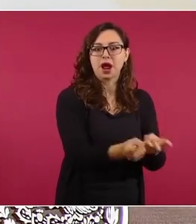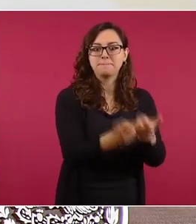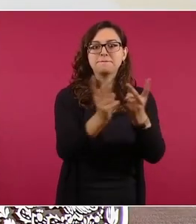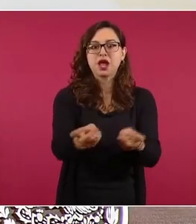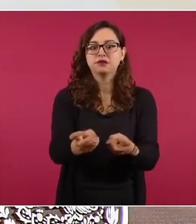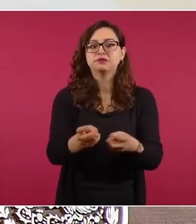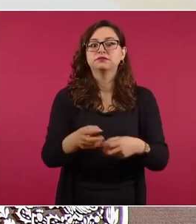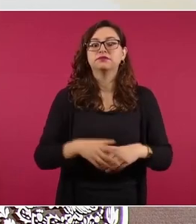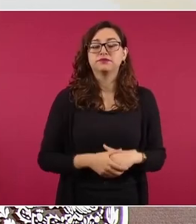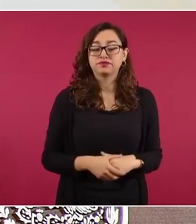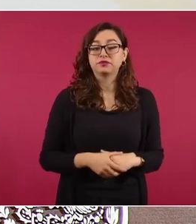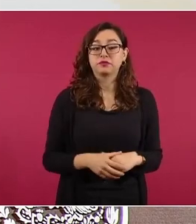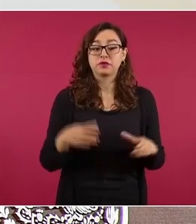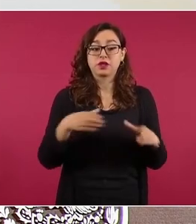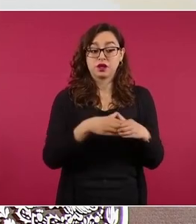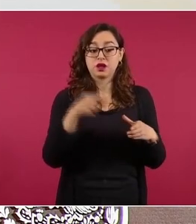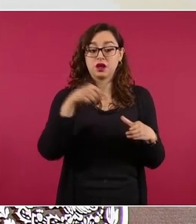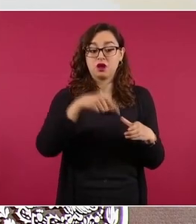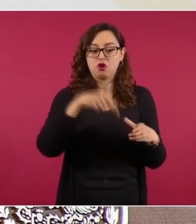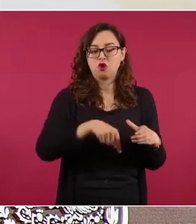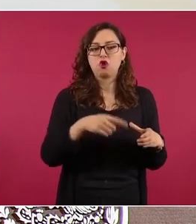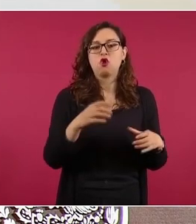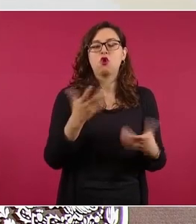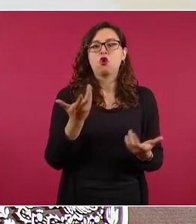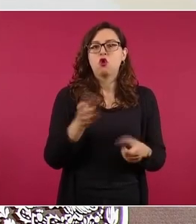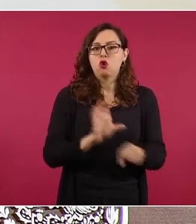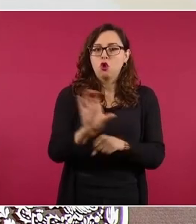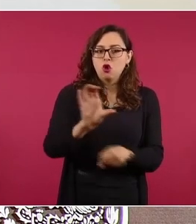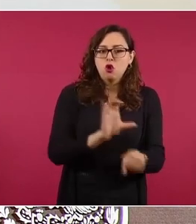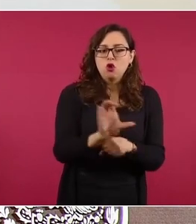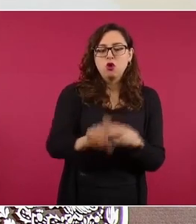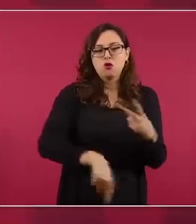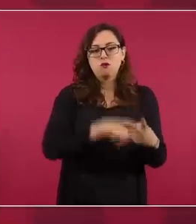Creo que en Colombia, en Chile.